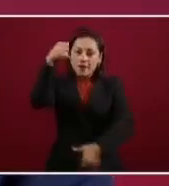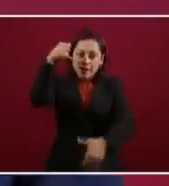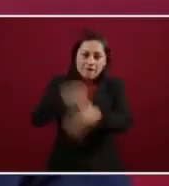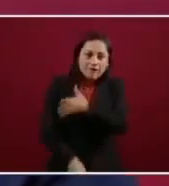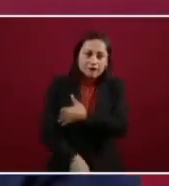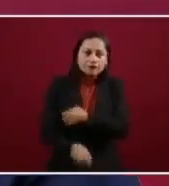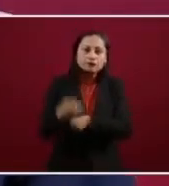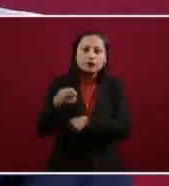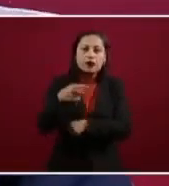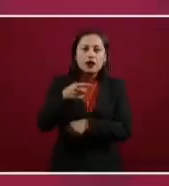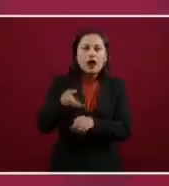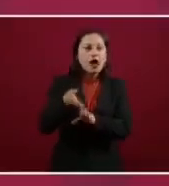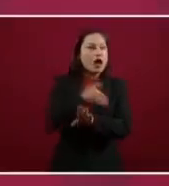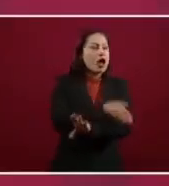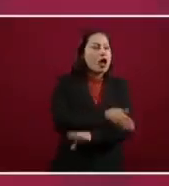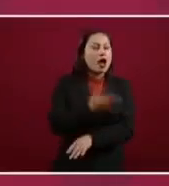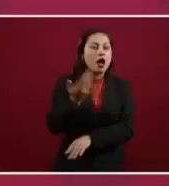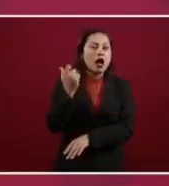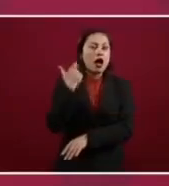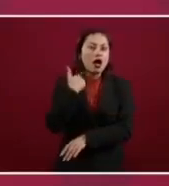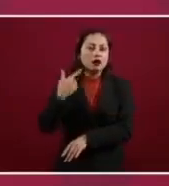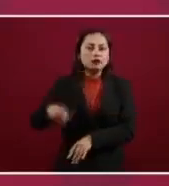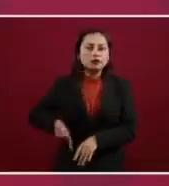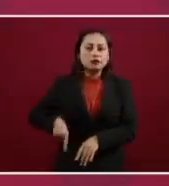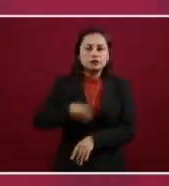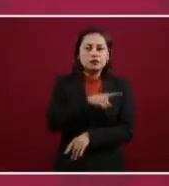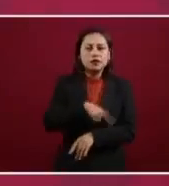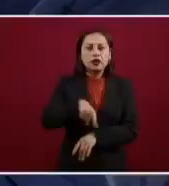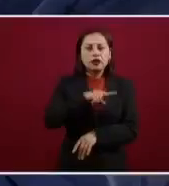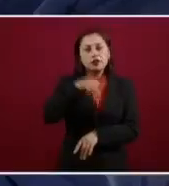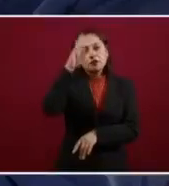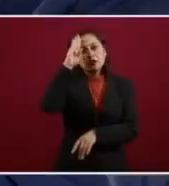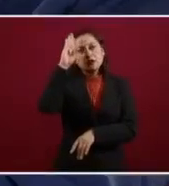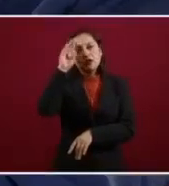todo era quererlo resolver con medidas coercitivas